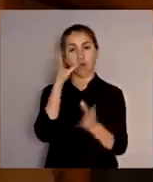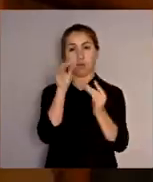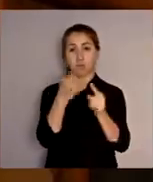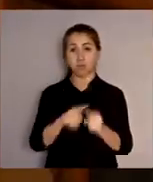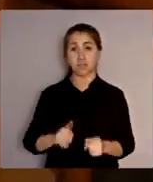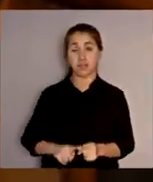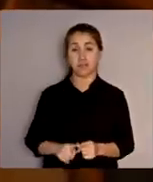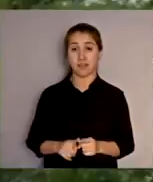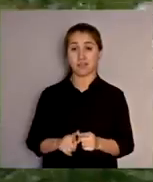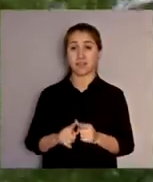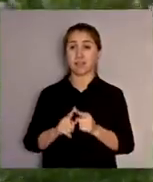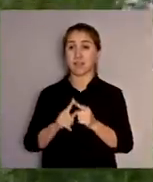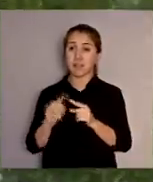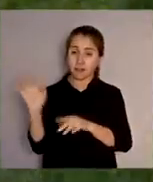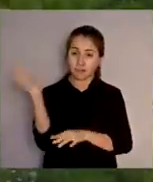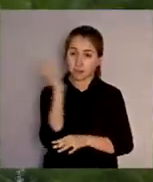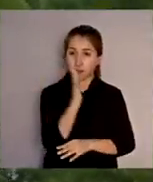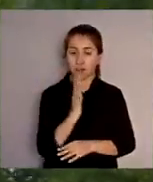mojaba dentro del bosque.